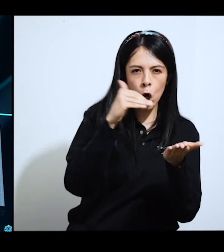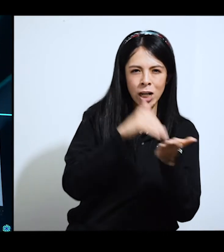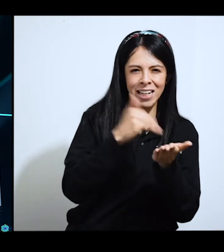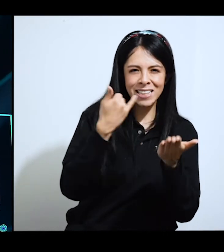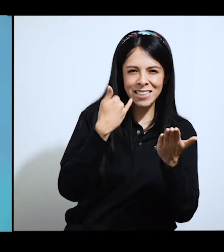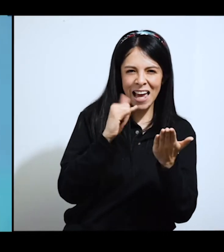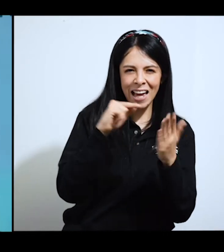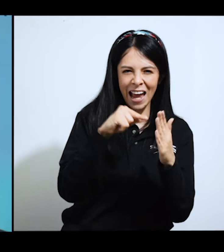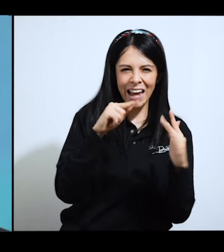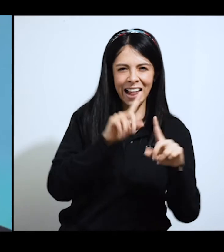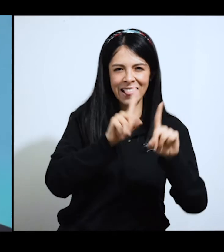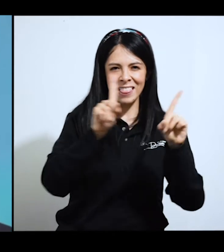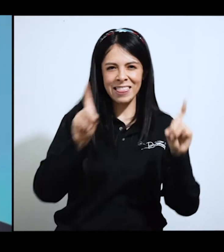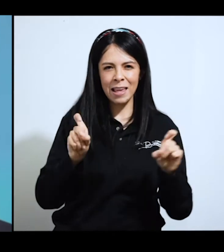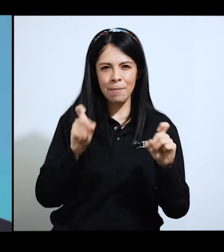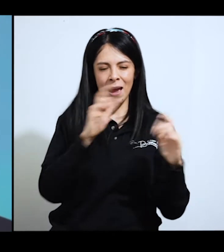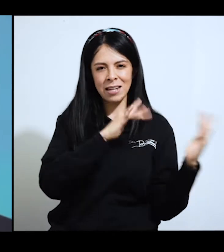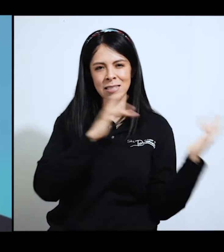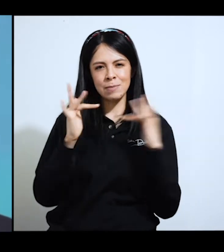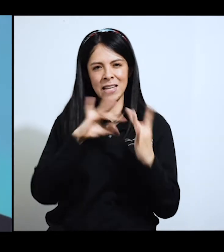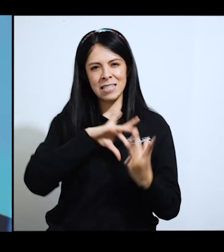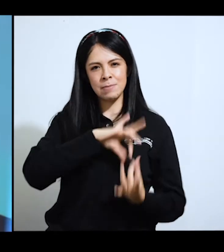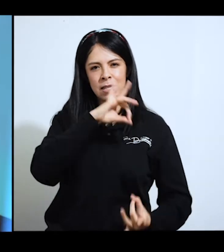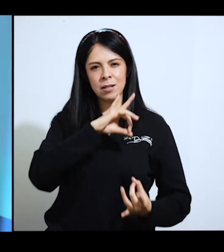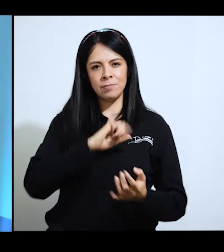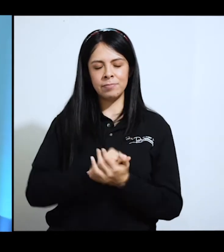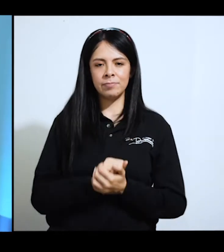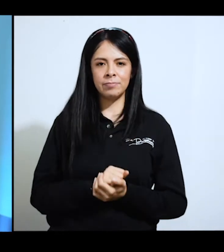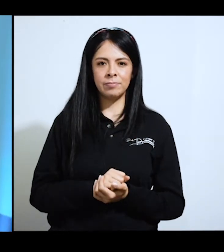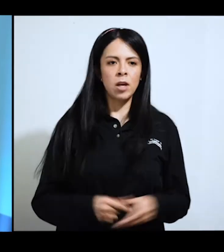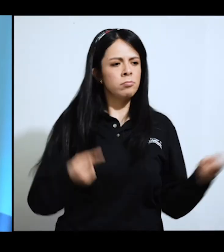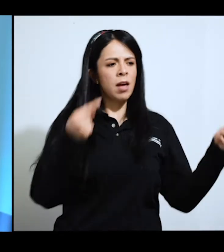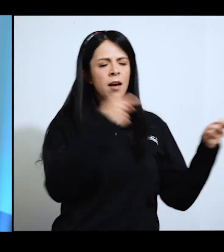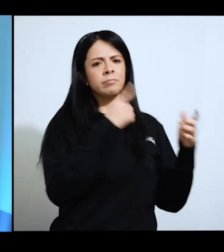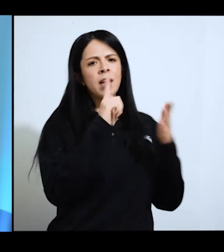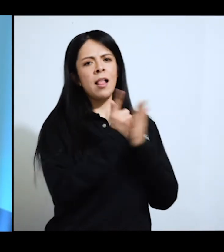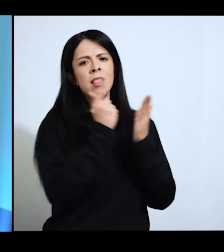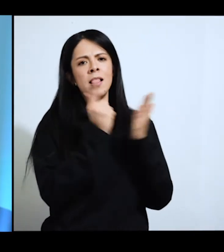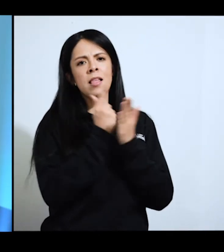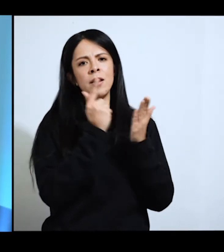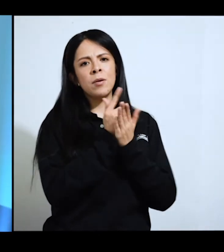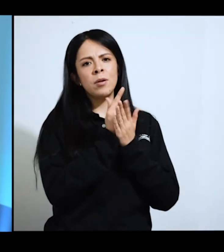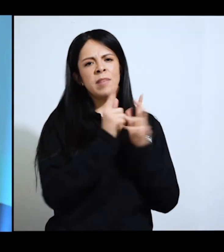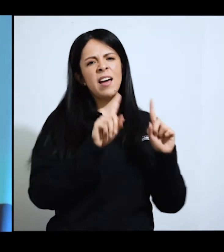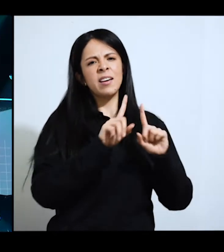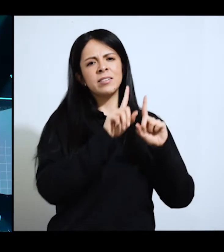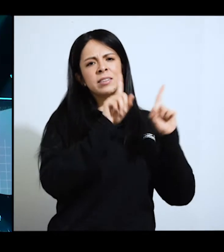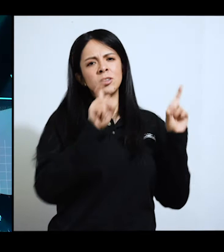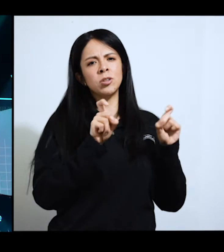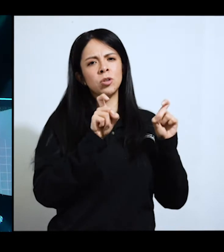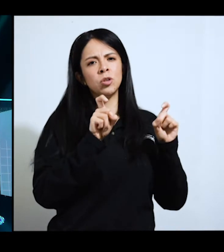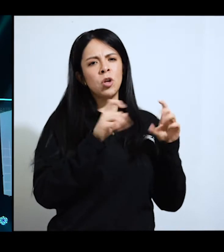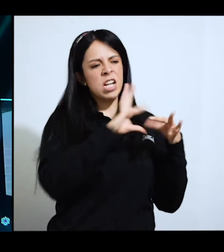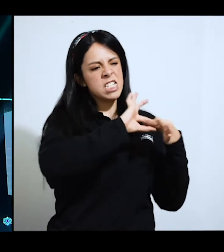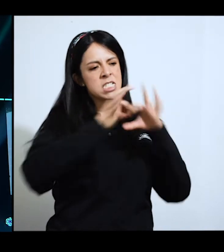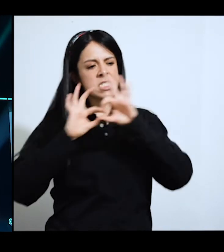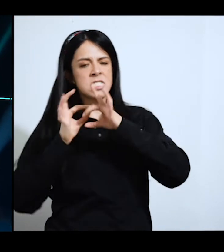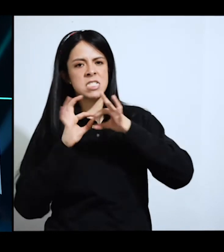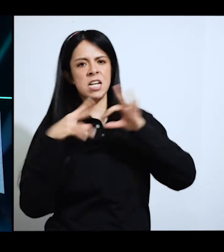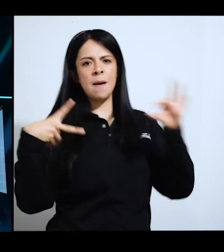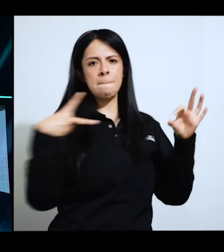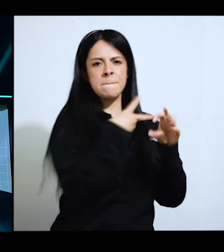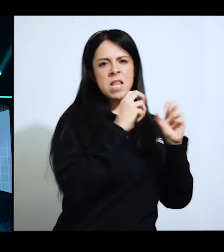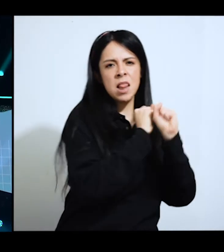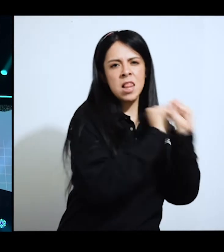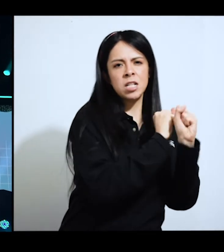de guerra espiritual. Y aquí tengo el de Rompiendo las Cadenas de Neil Anderson. Porque él en su libro